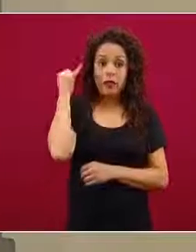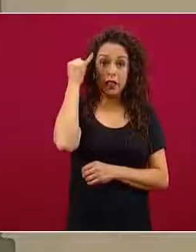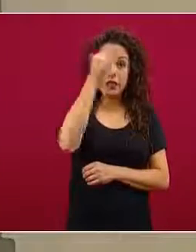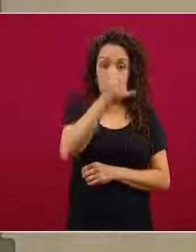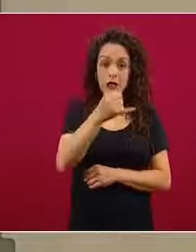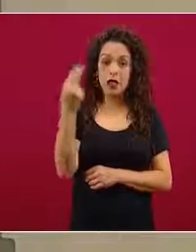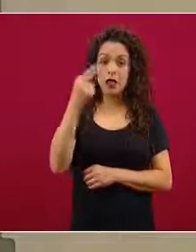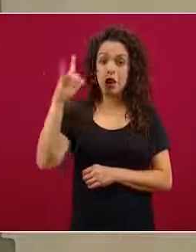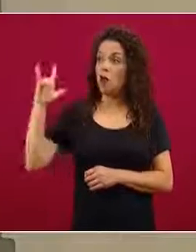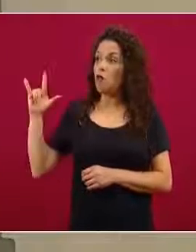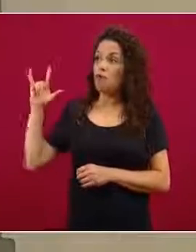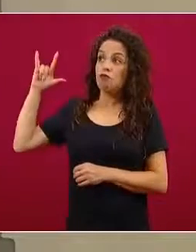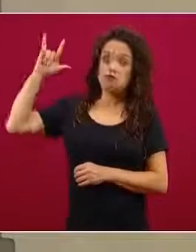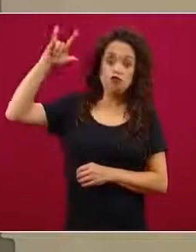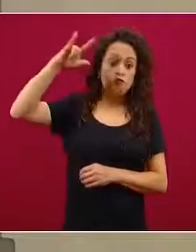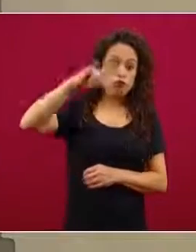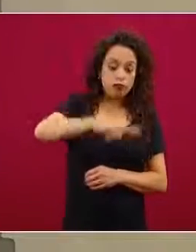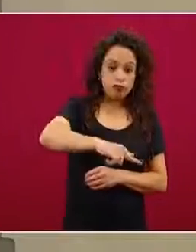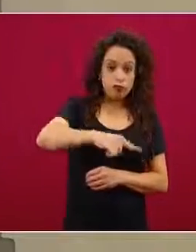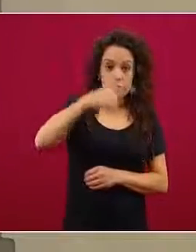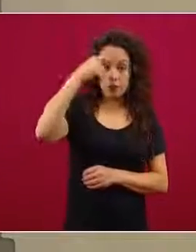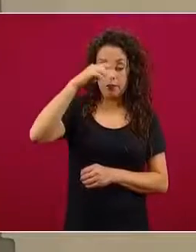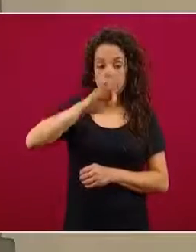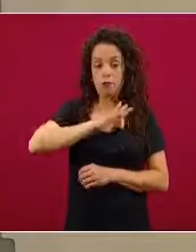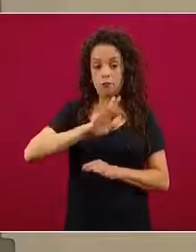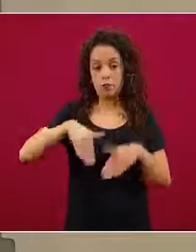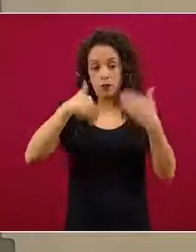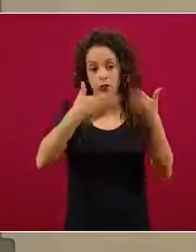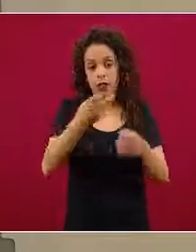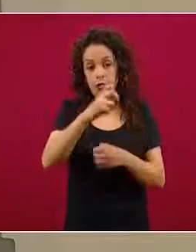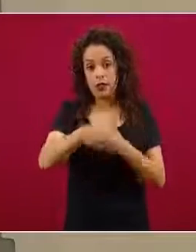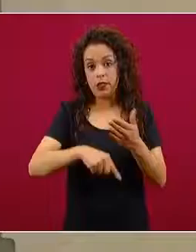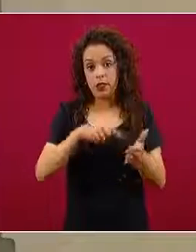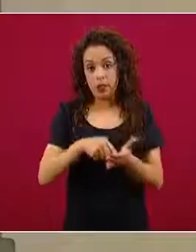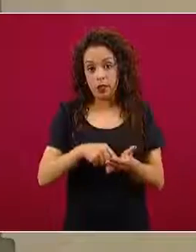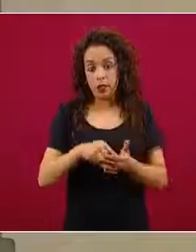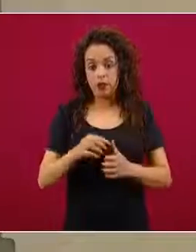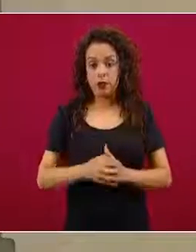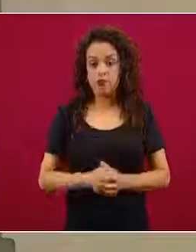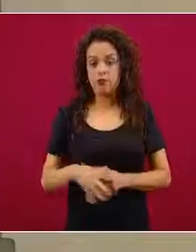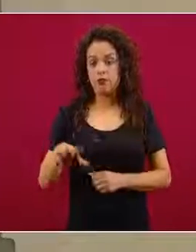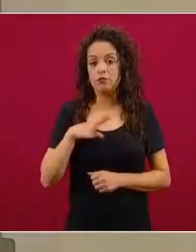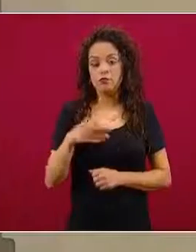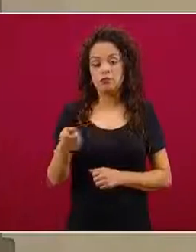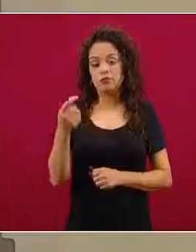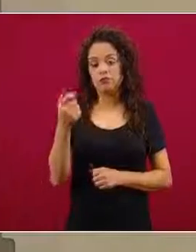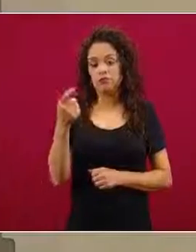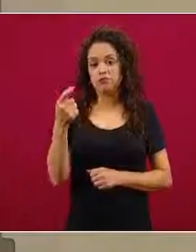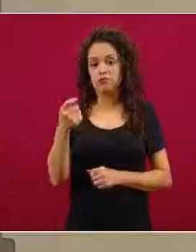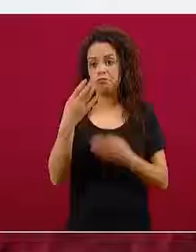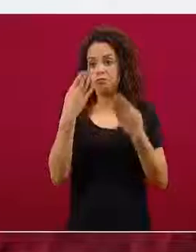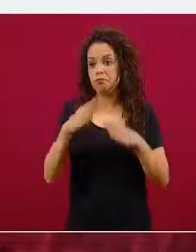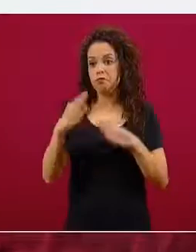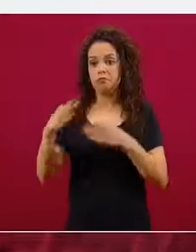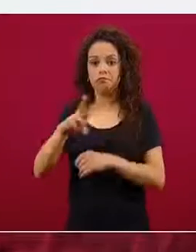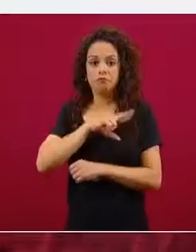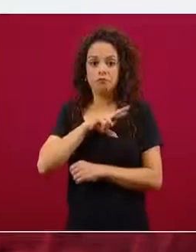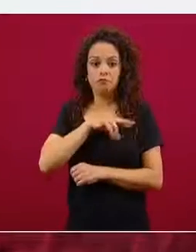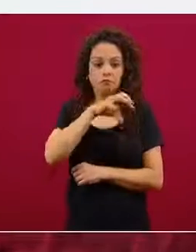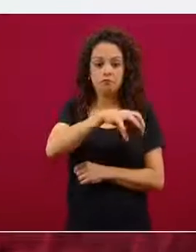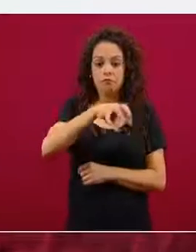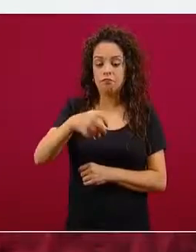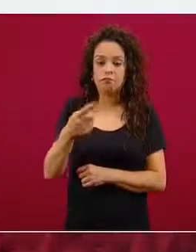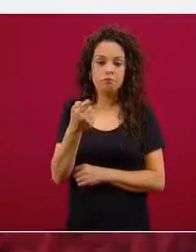no llega ningún banco comercial, ni mucho menos ningún banco de desarrollo, que tiene muy pocas sucursales, salvo Banco de Bienestar, y